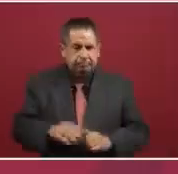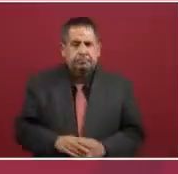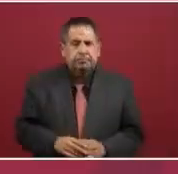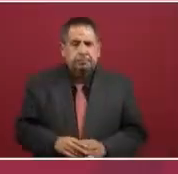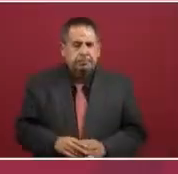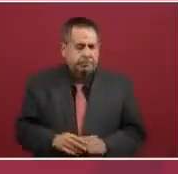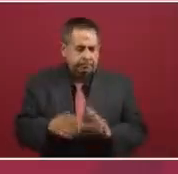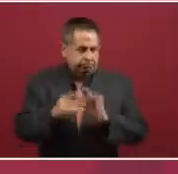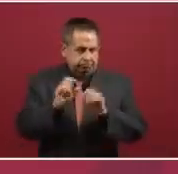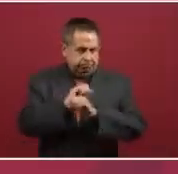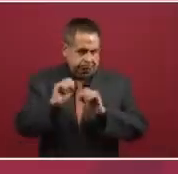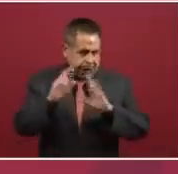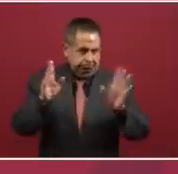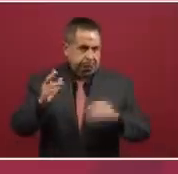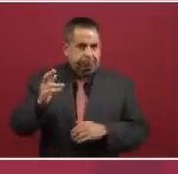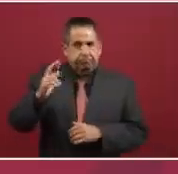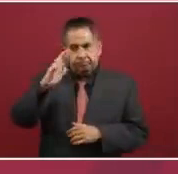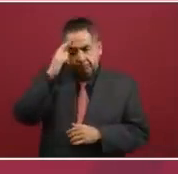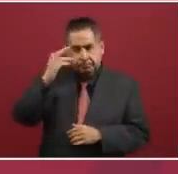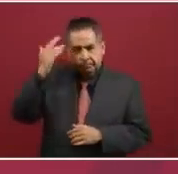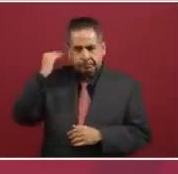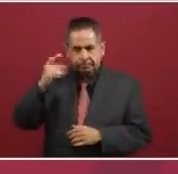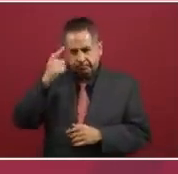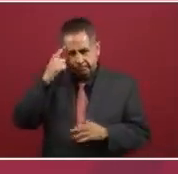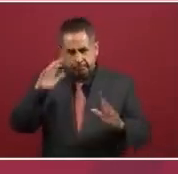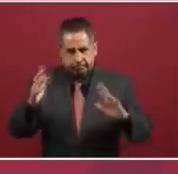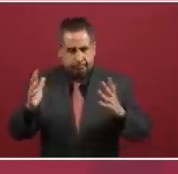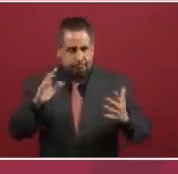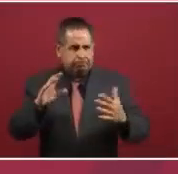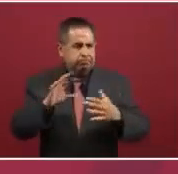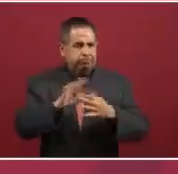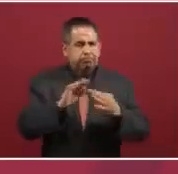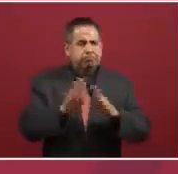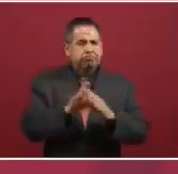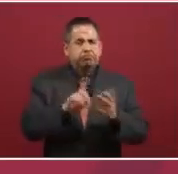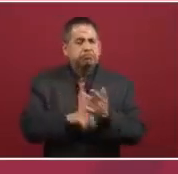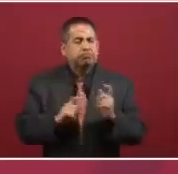muy general, para ubicarnos,